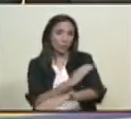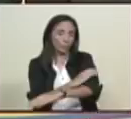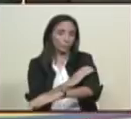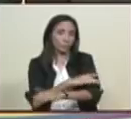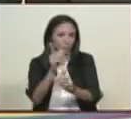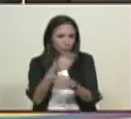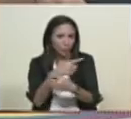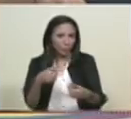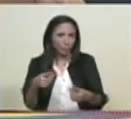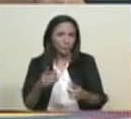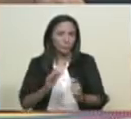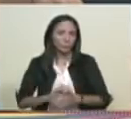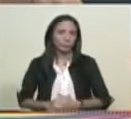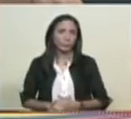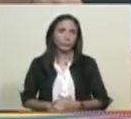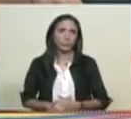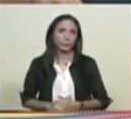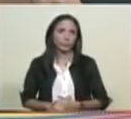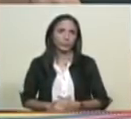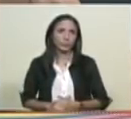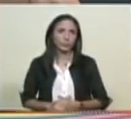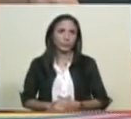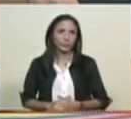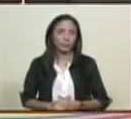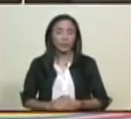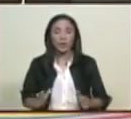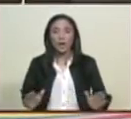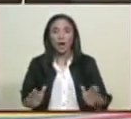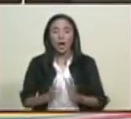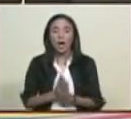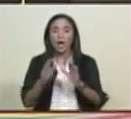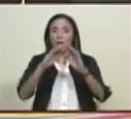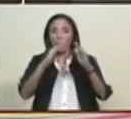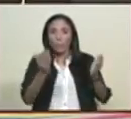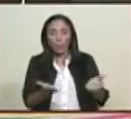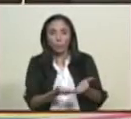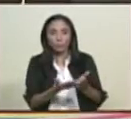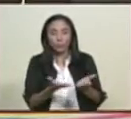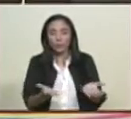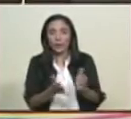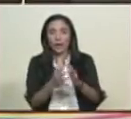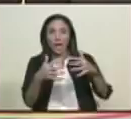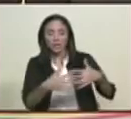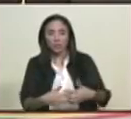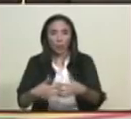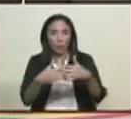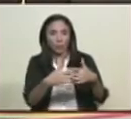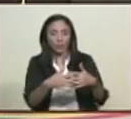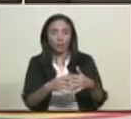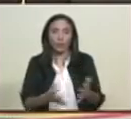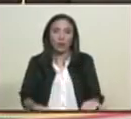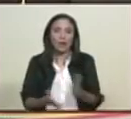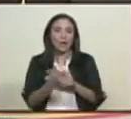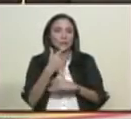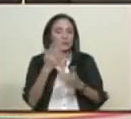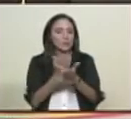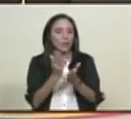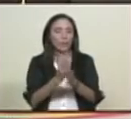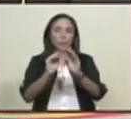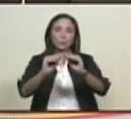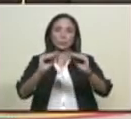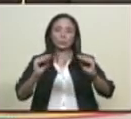La derecha mundial y la oposición venezolana estuvieron durante más de un año pidiendo